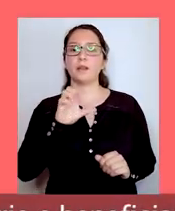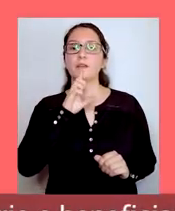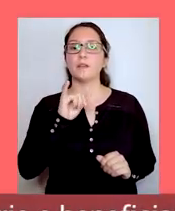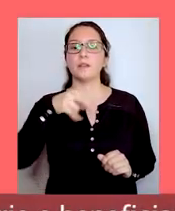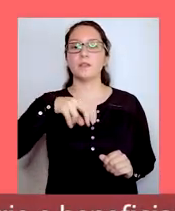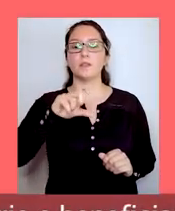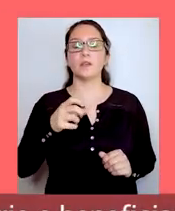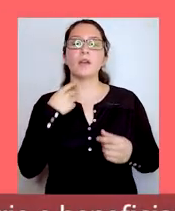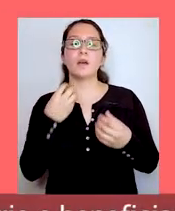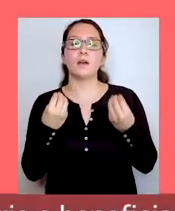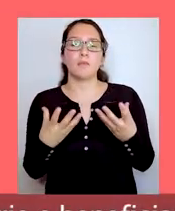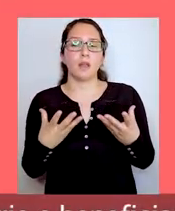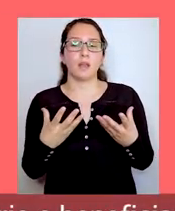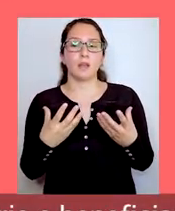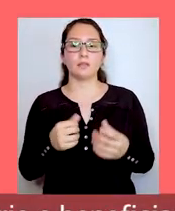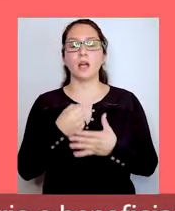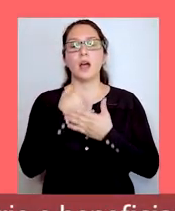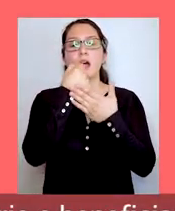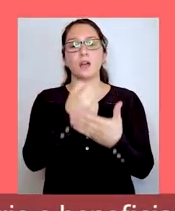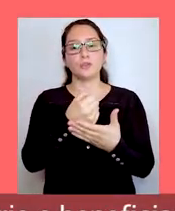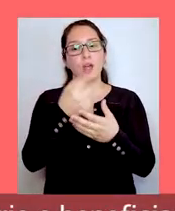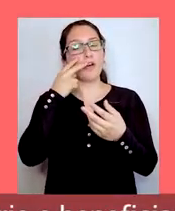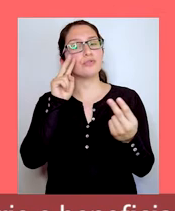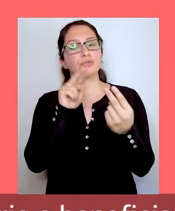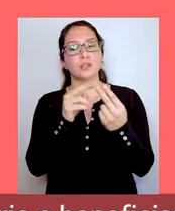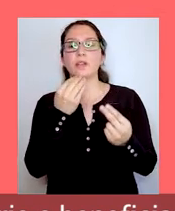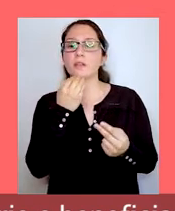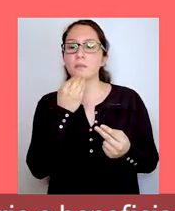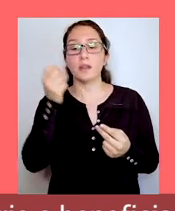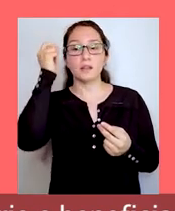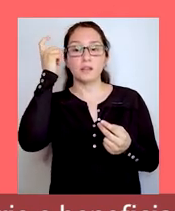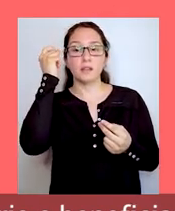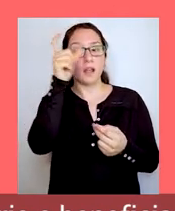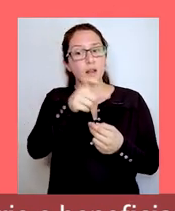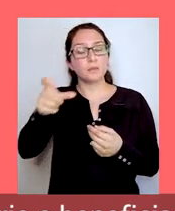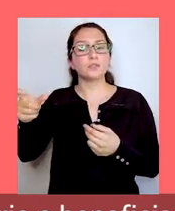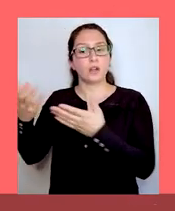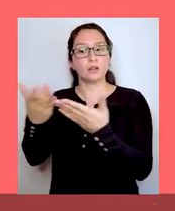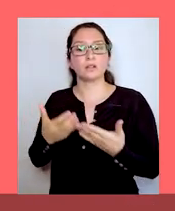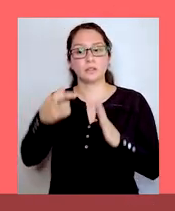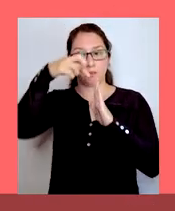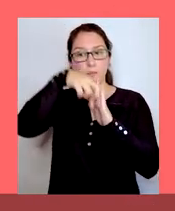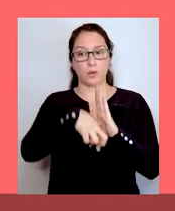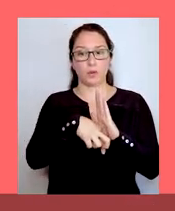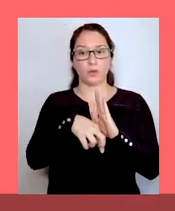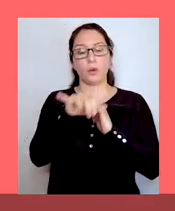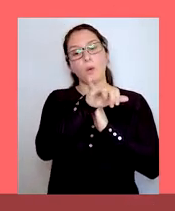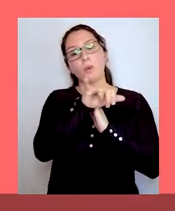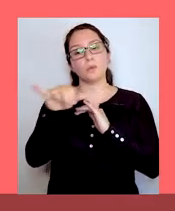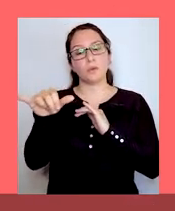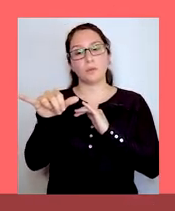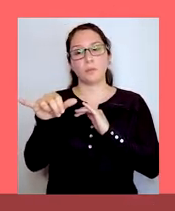El marketing es un mecanismo de gestión que pretende conocer y entender al usuario o beneficiario tan bien como el producto